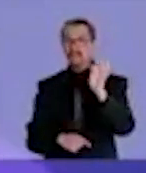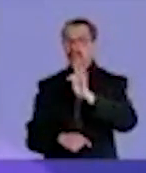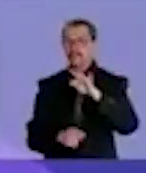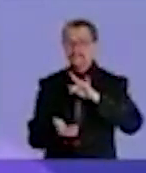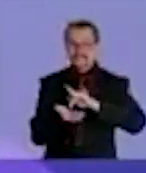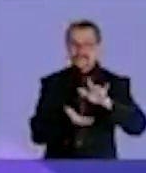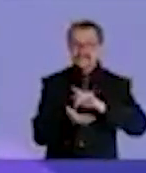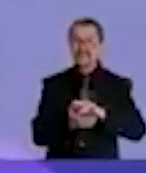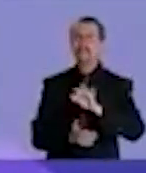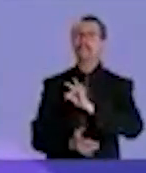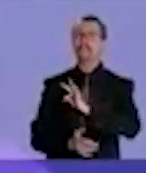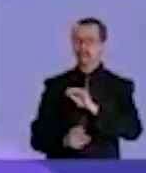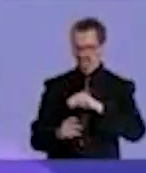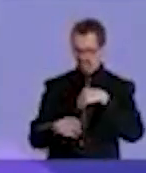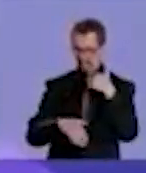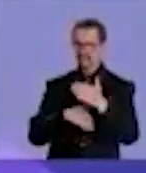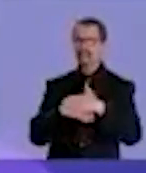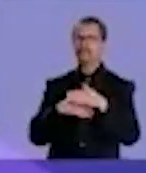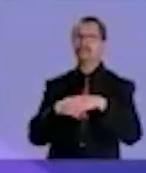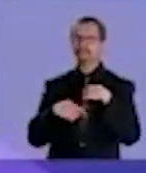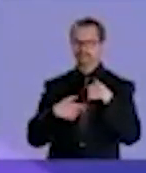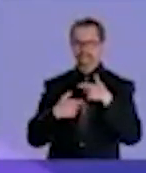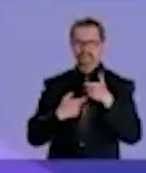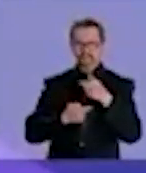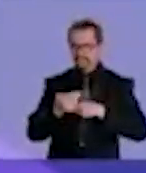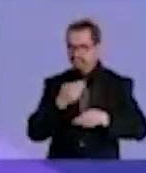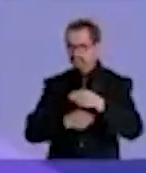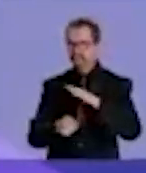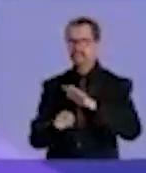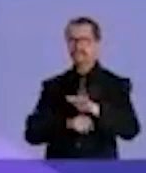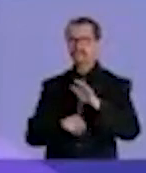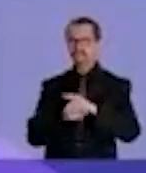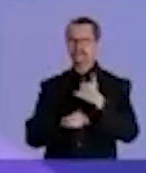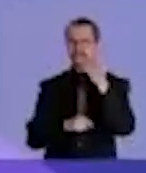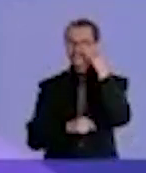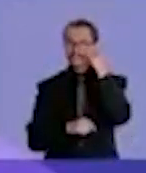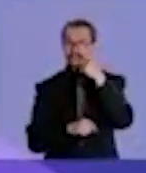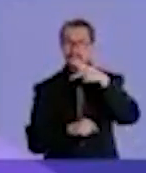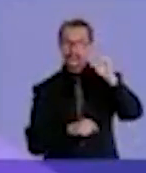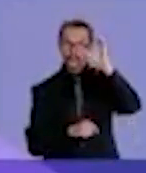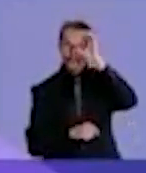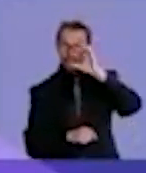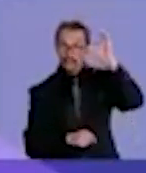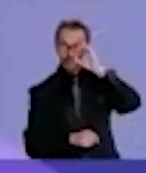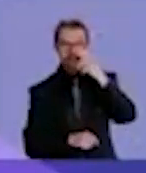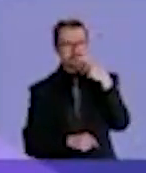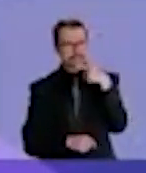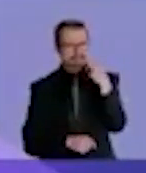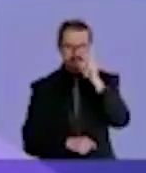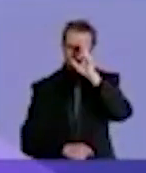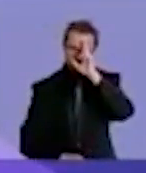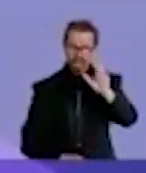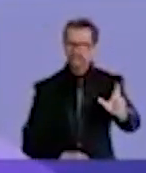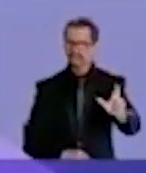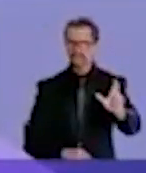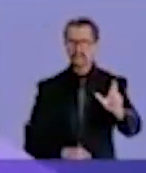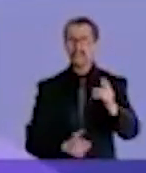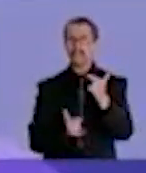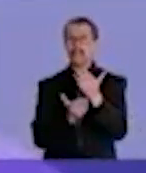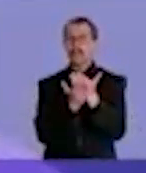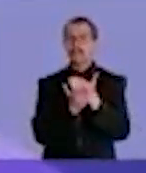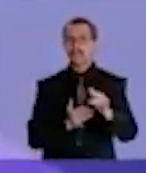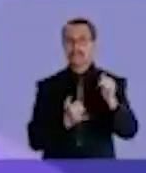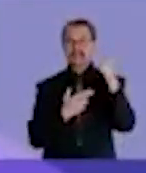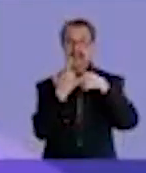para que respetando su cultura respetando su condición de emprendedurismo y de generadores de